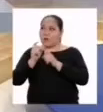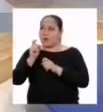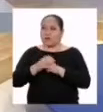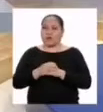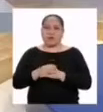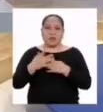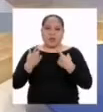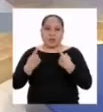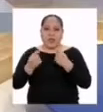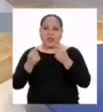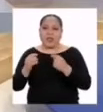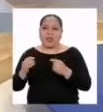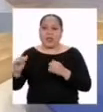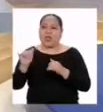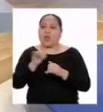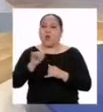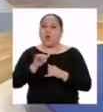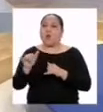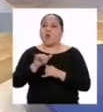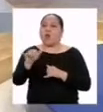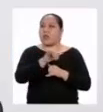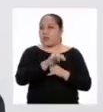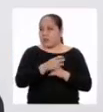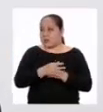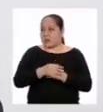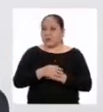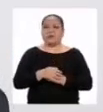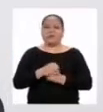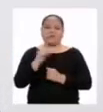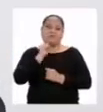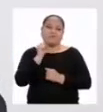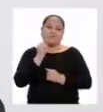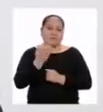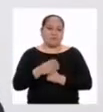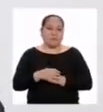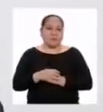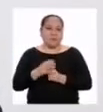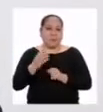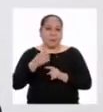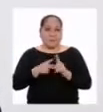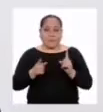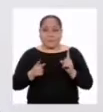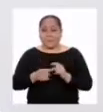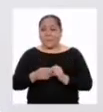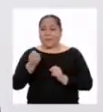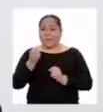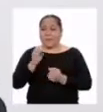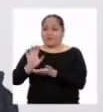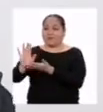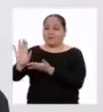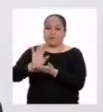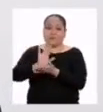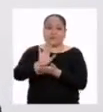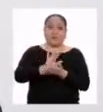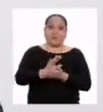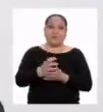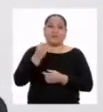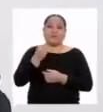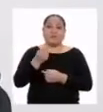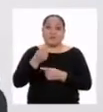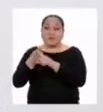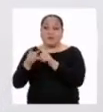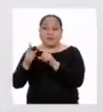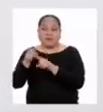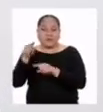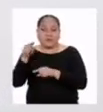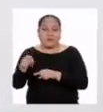decir, tratar a todas como si fueran iguales. Sí, pero igual había exclusión, porque la